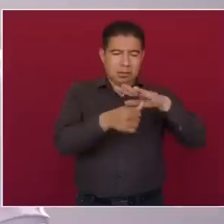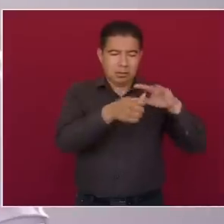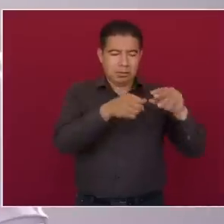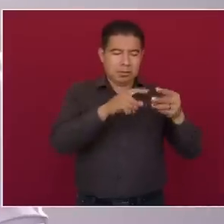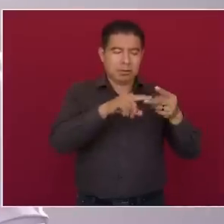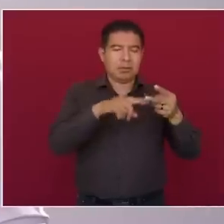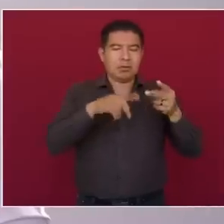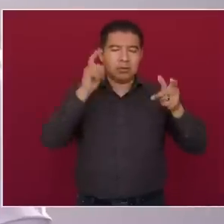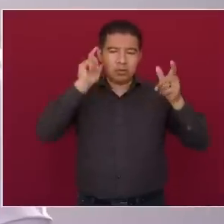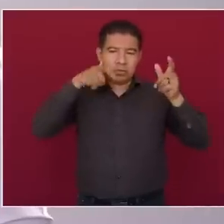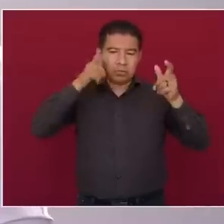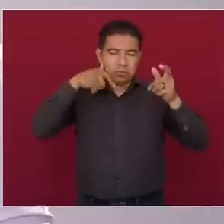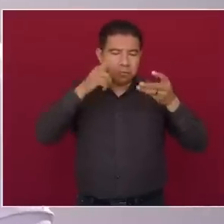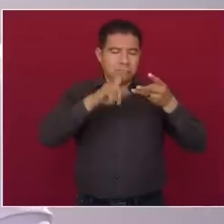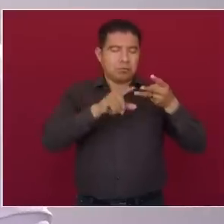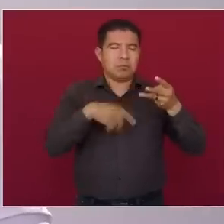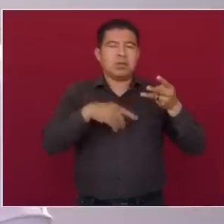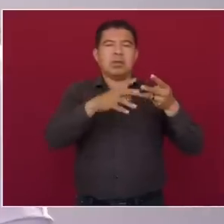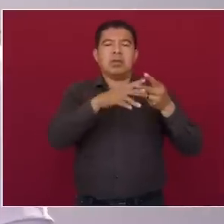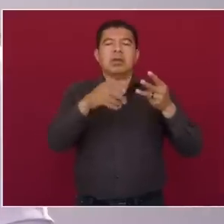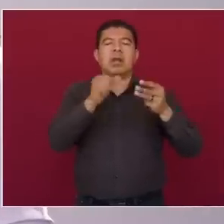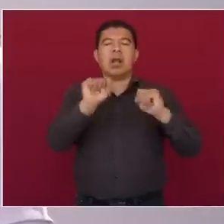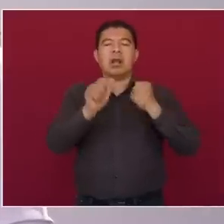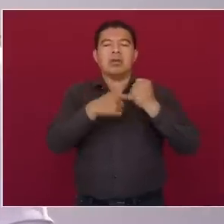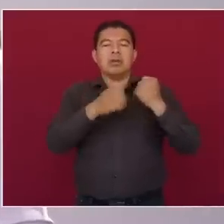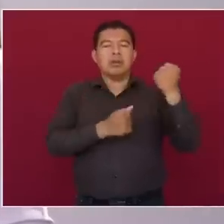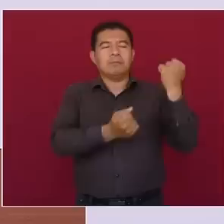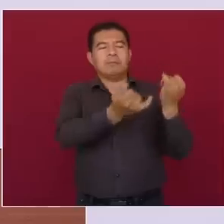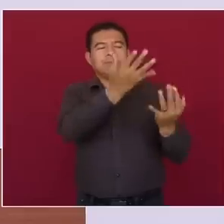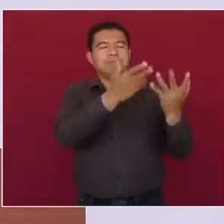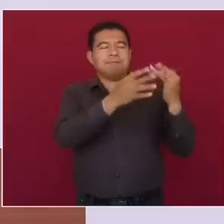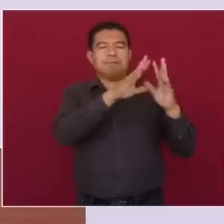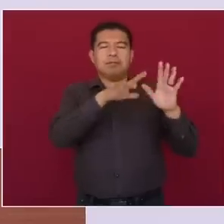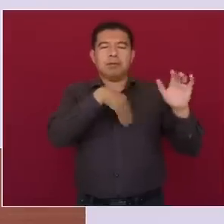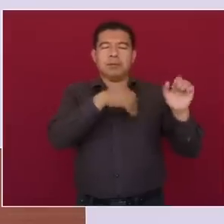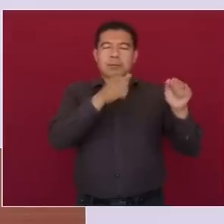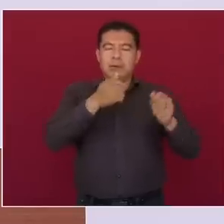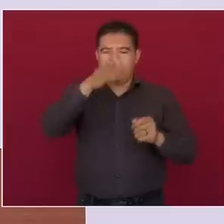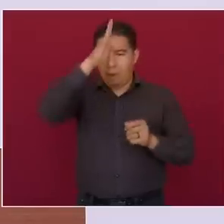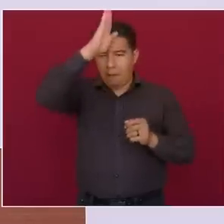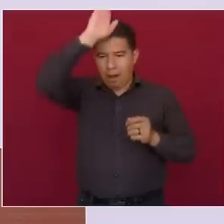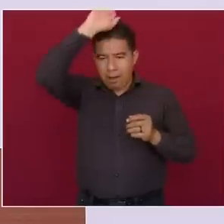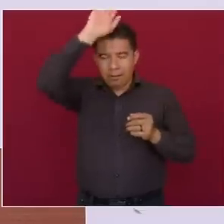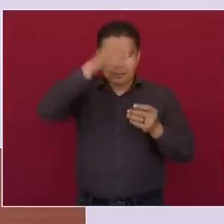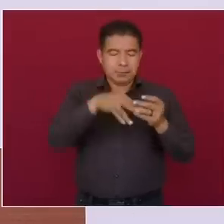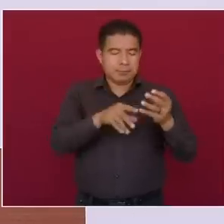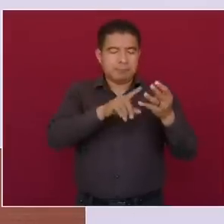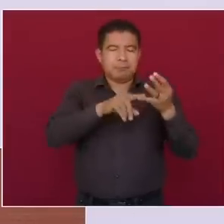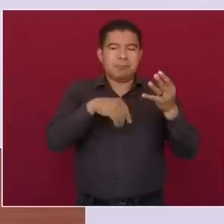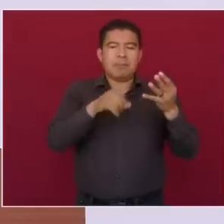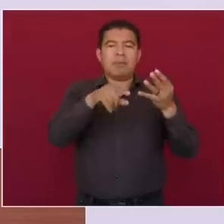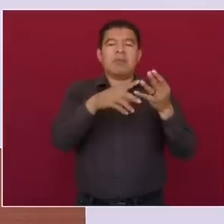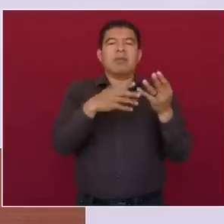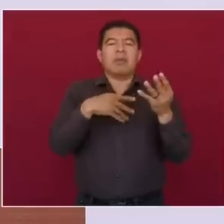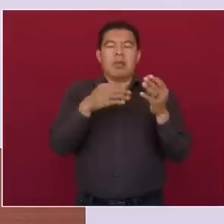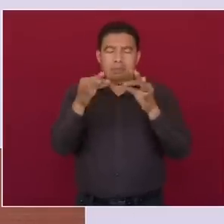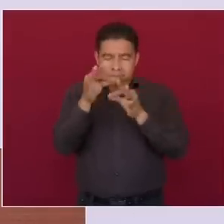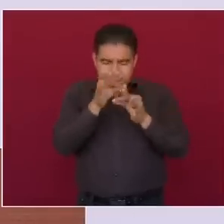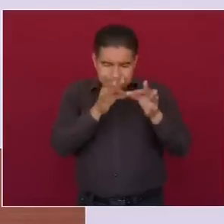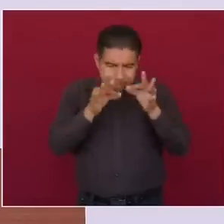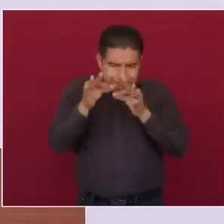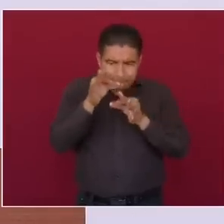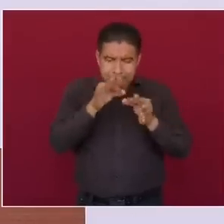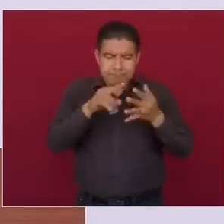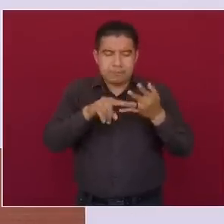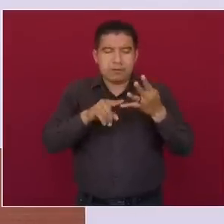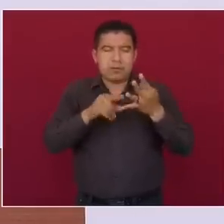la central contra incendio, el edificio de mantenimiento, laboratorios y la estación de salvaguardia y